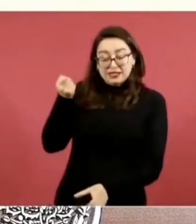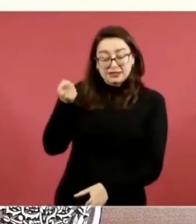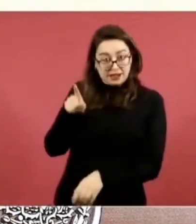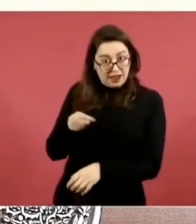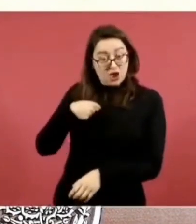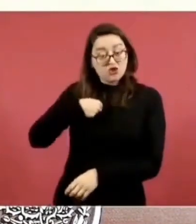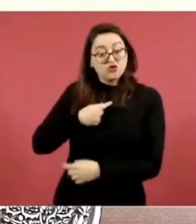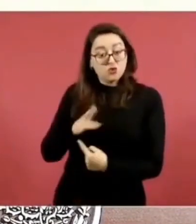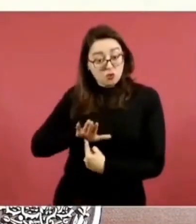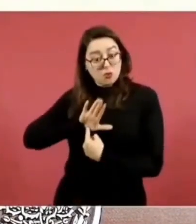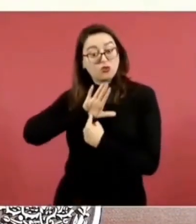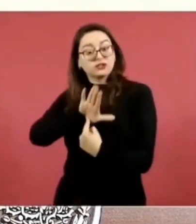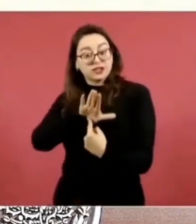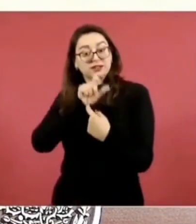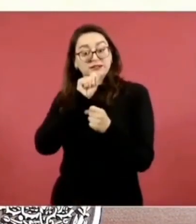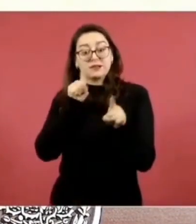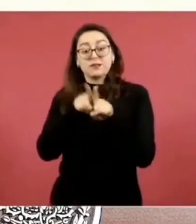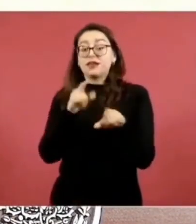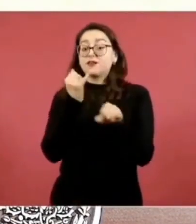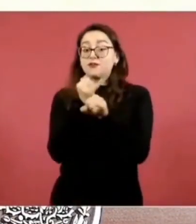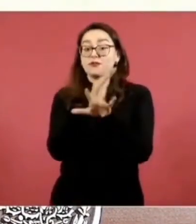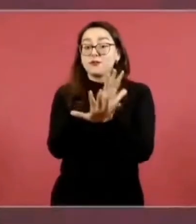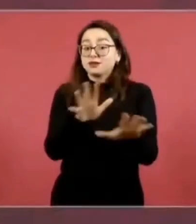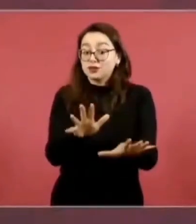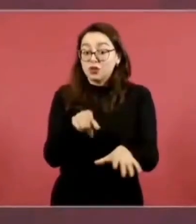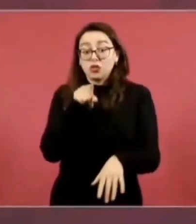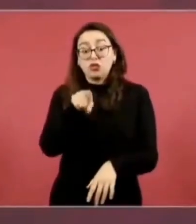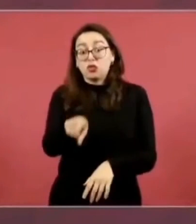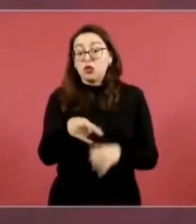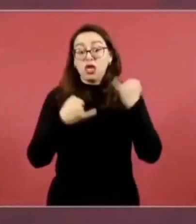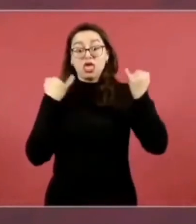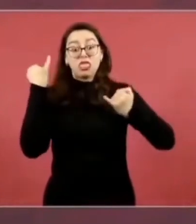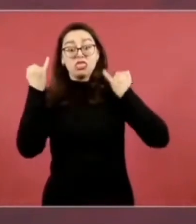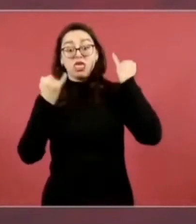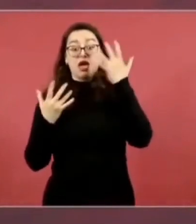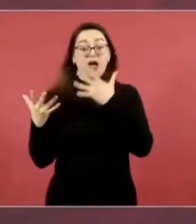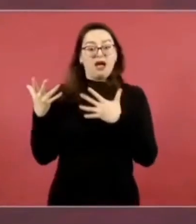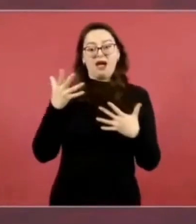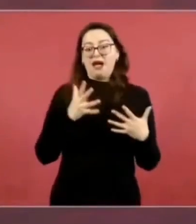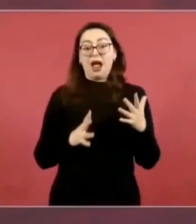¿sí? De cómo lo explico así.